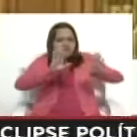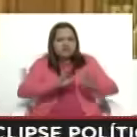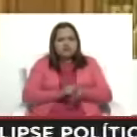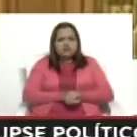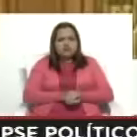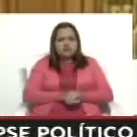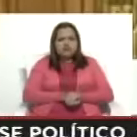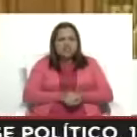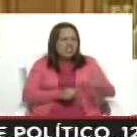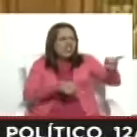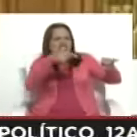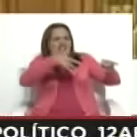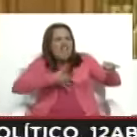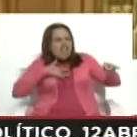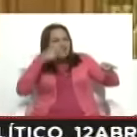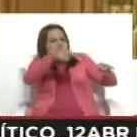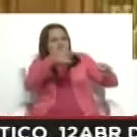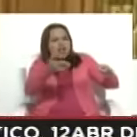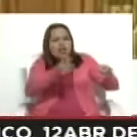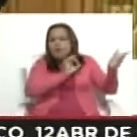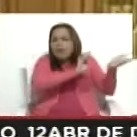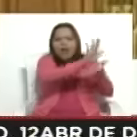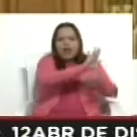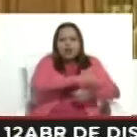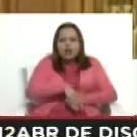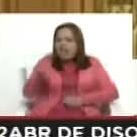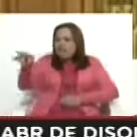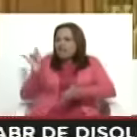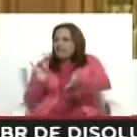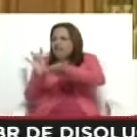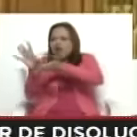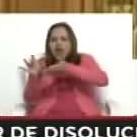¿Por qué hace ese bicho aquí? Sácalo. Aquel, sácalo.